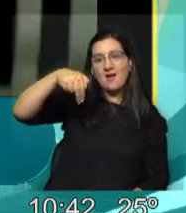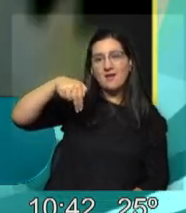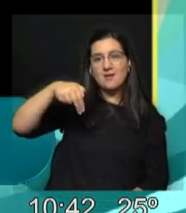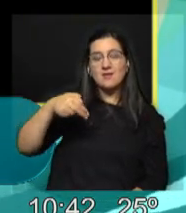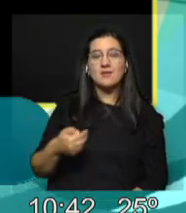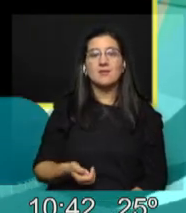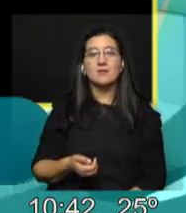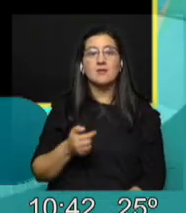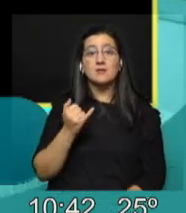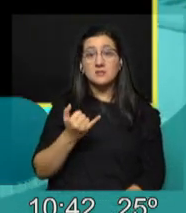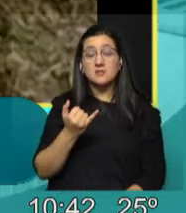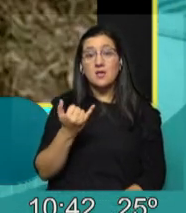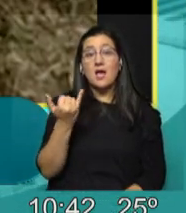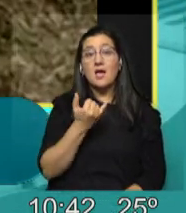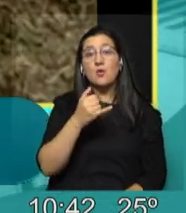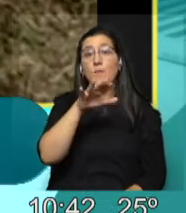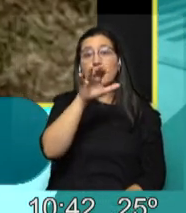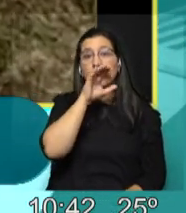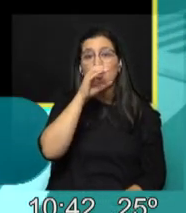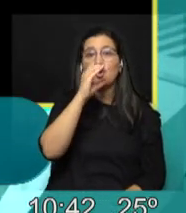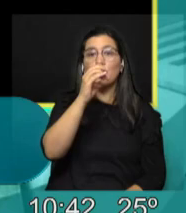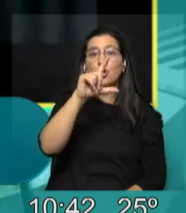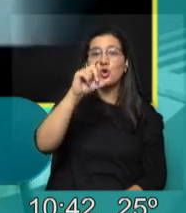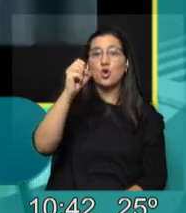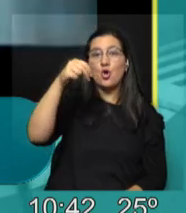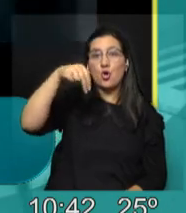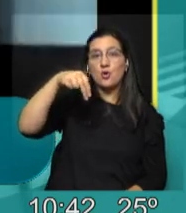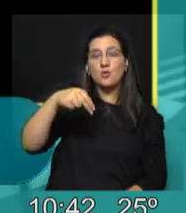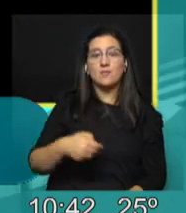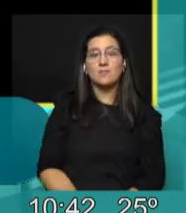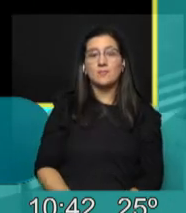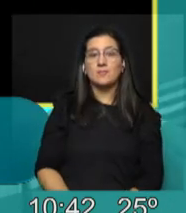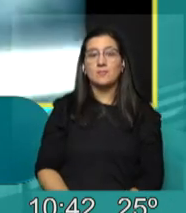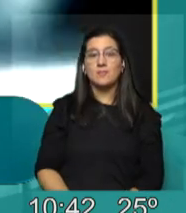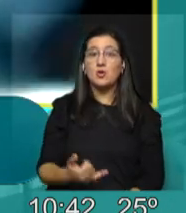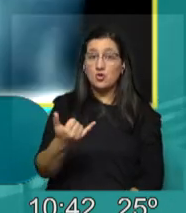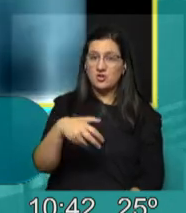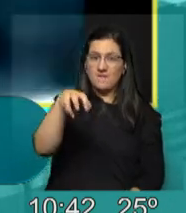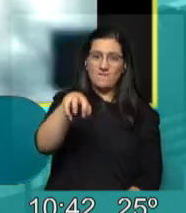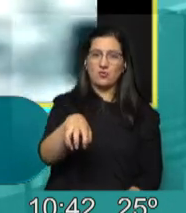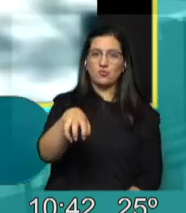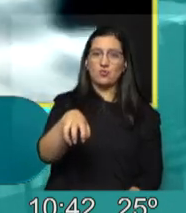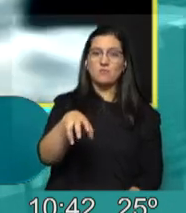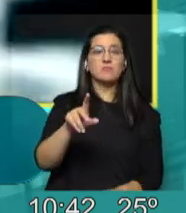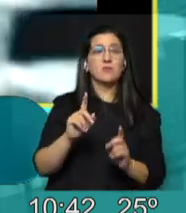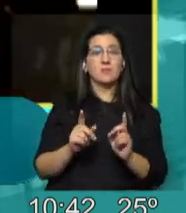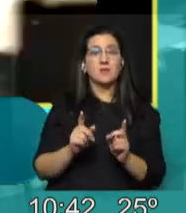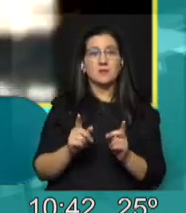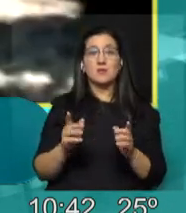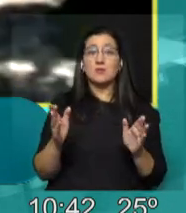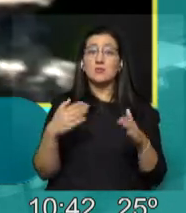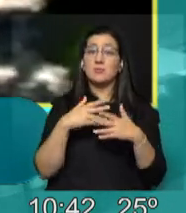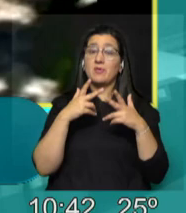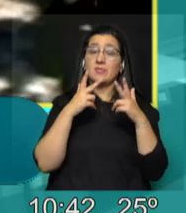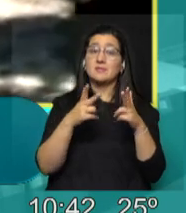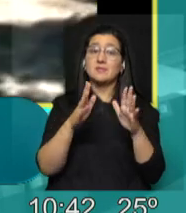está clonado, que nadie lo ha visto, el perro clonado. Y ahí se dicen cosas peores todavía también. Lo tiene en el bastón. Sí, pero no. Pero no se puede decir. No